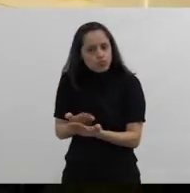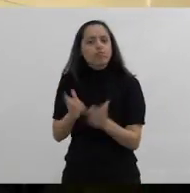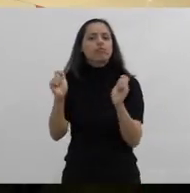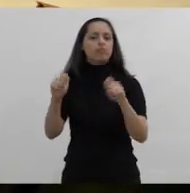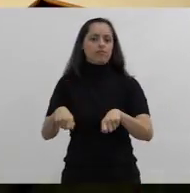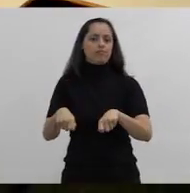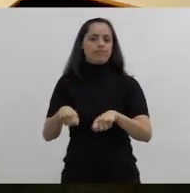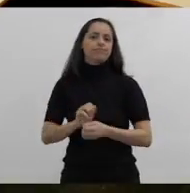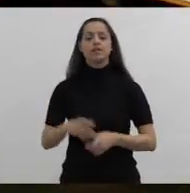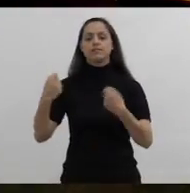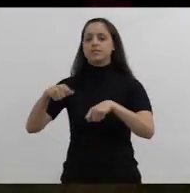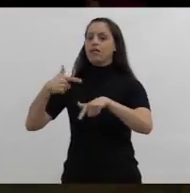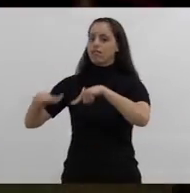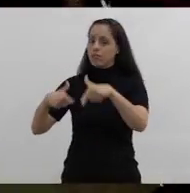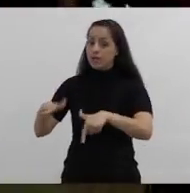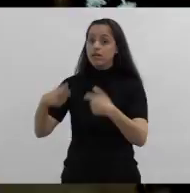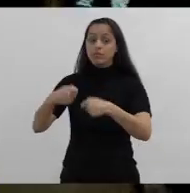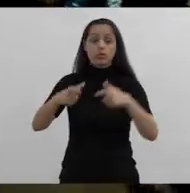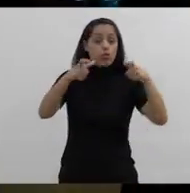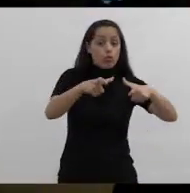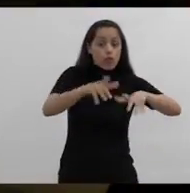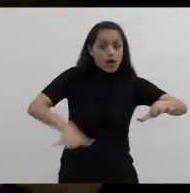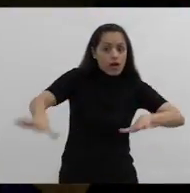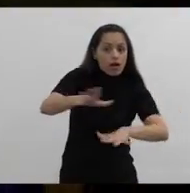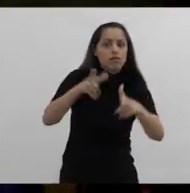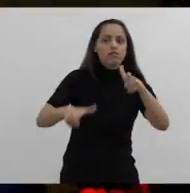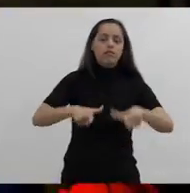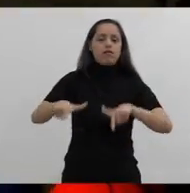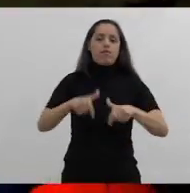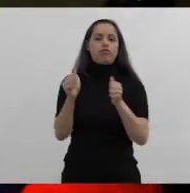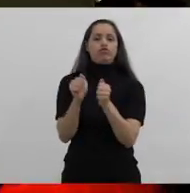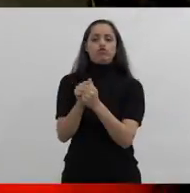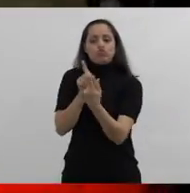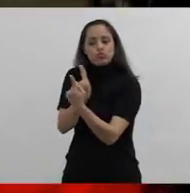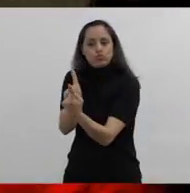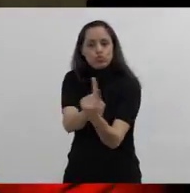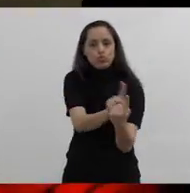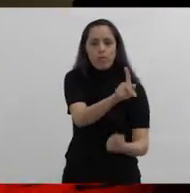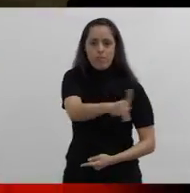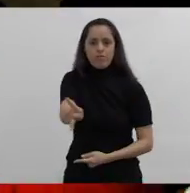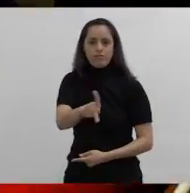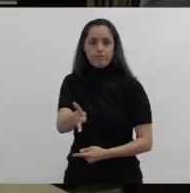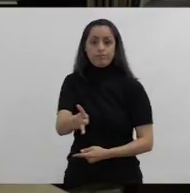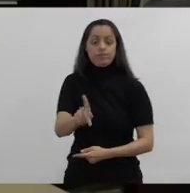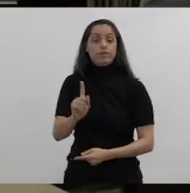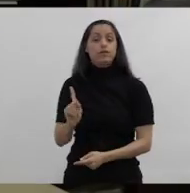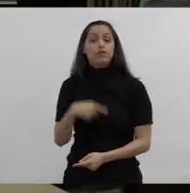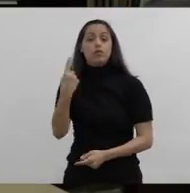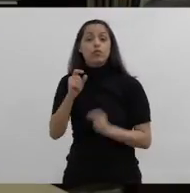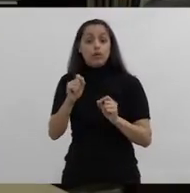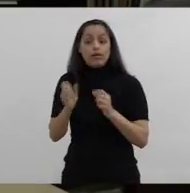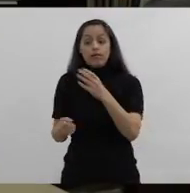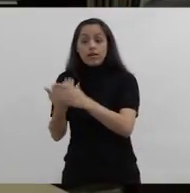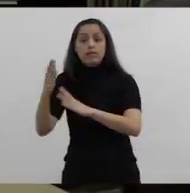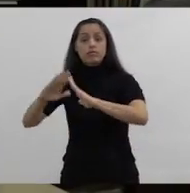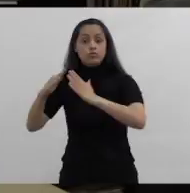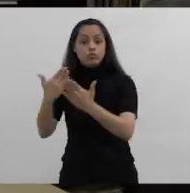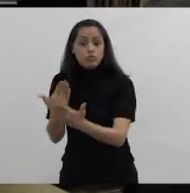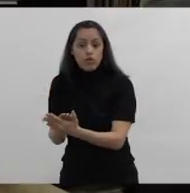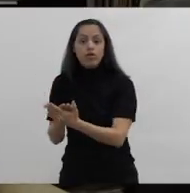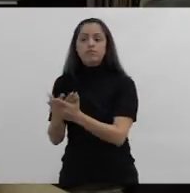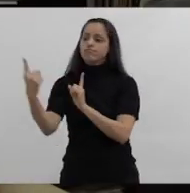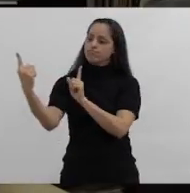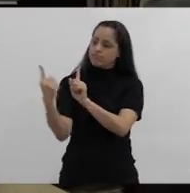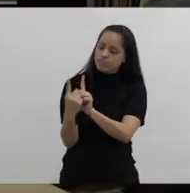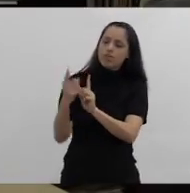de sentarse y estudiar. Hay que trabajar, hay que tener espacios de trabajo en conjunto de los docentes. Esta escuela donde estamos es una de las